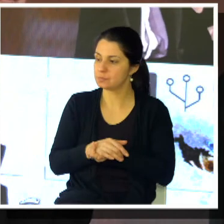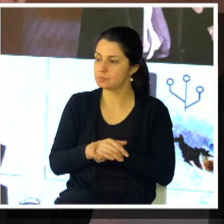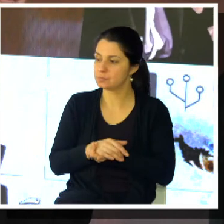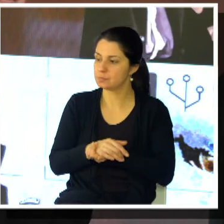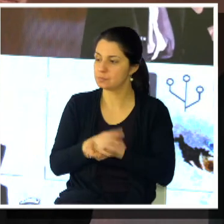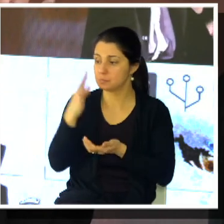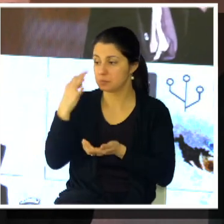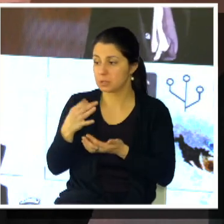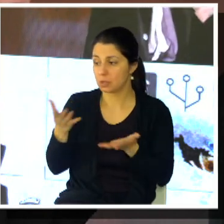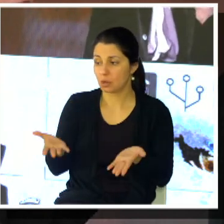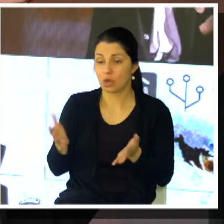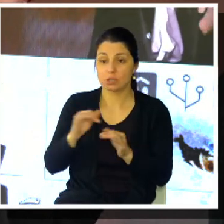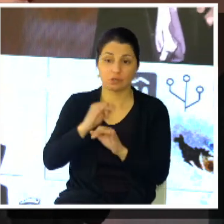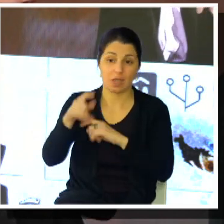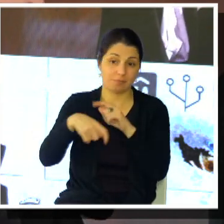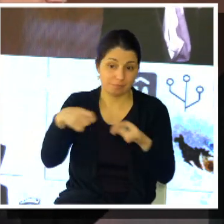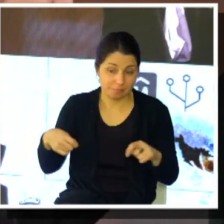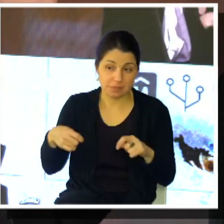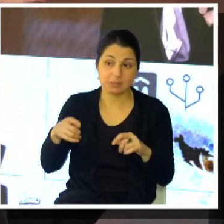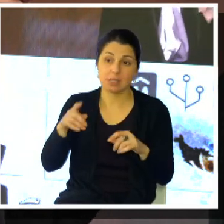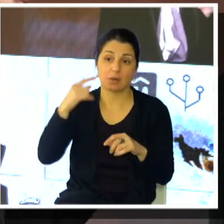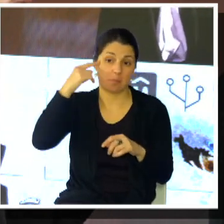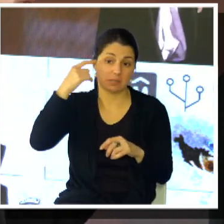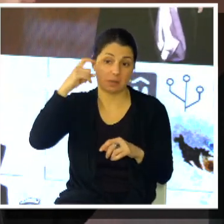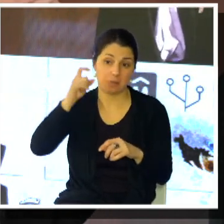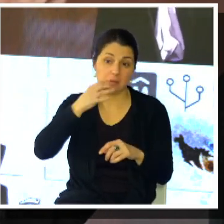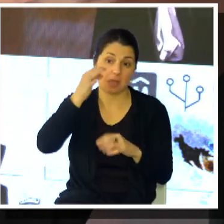Bueno, creo que con esto cierro lo que tenía pensado